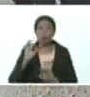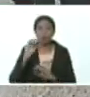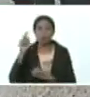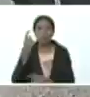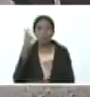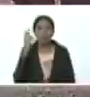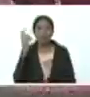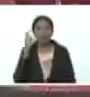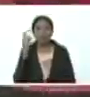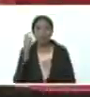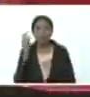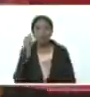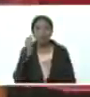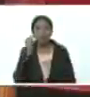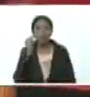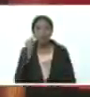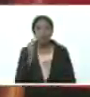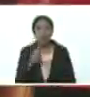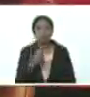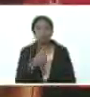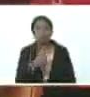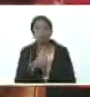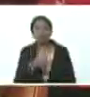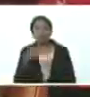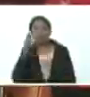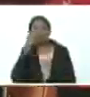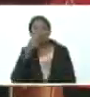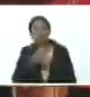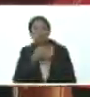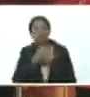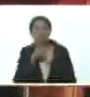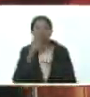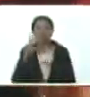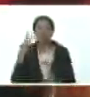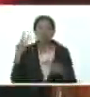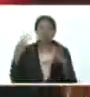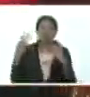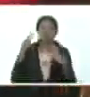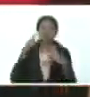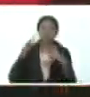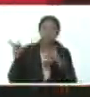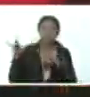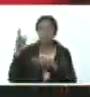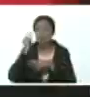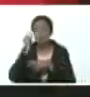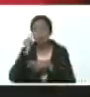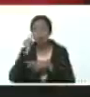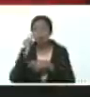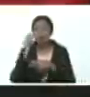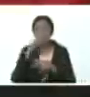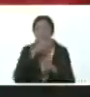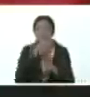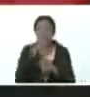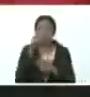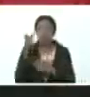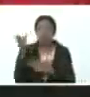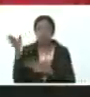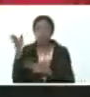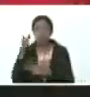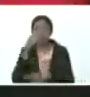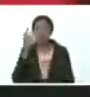la escucho con estas mujeres del Seguro Social. Mire estas mujeres, ve, un paneo a las mujeres del Seguro